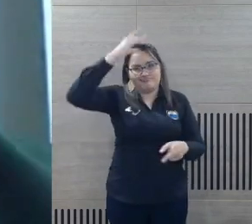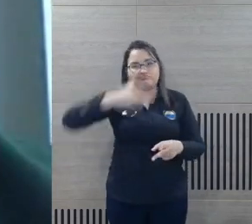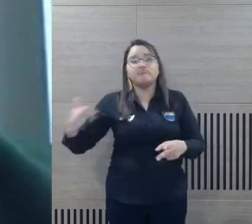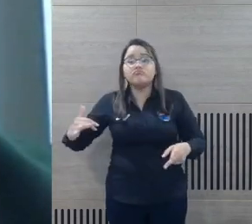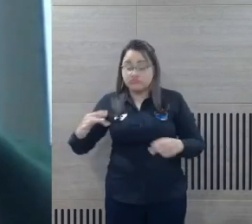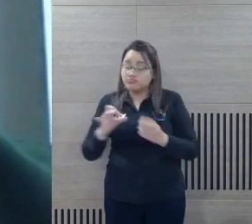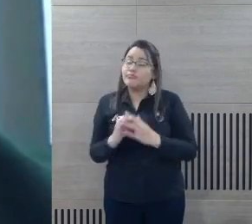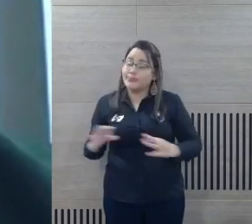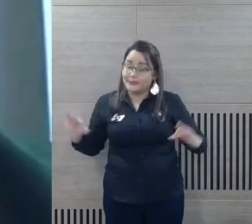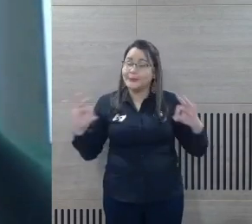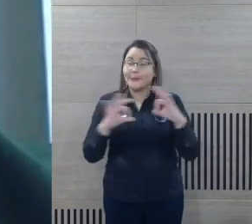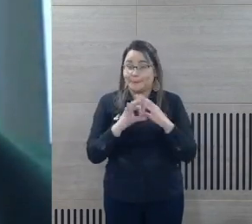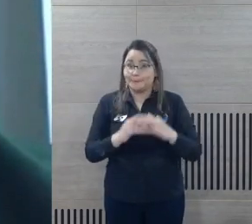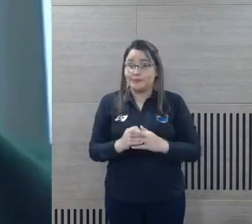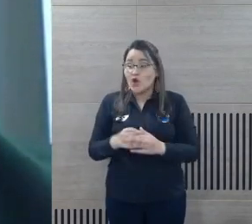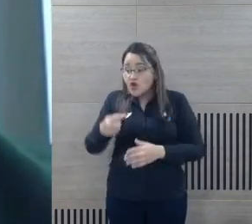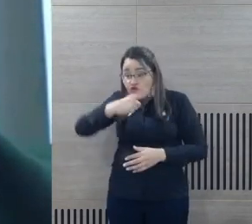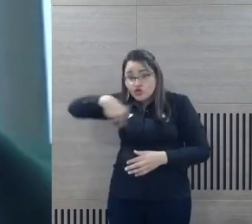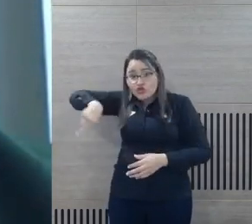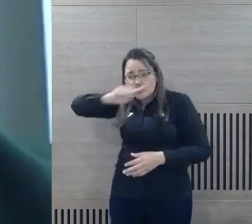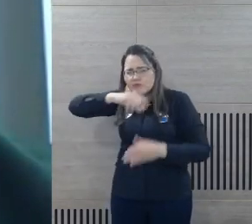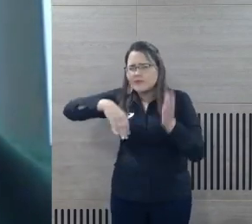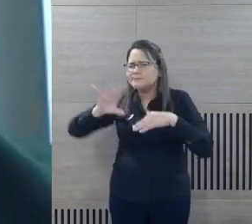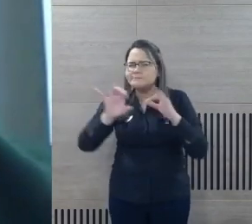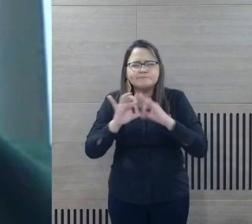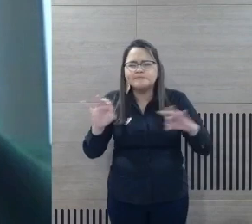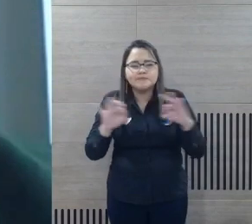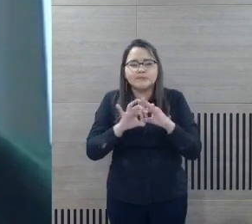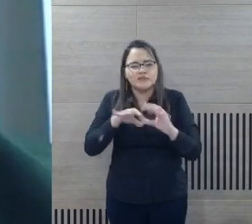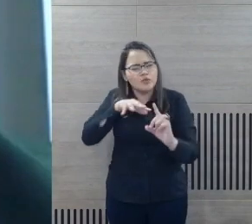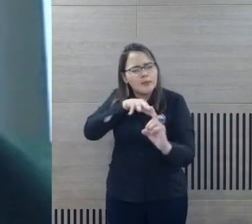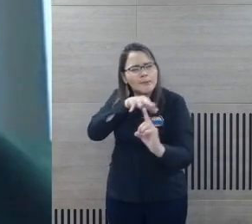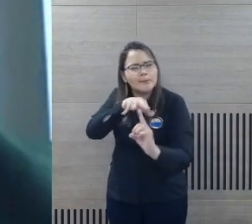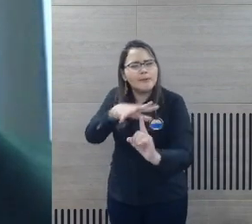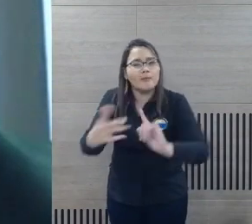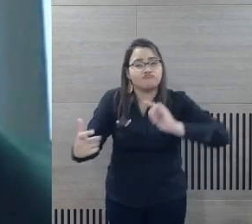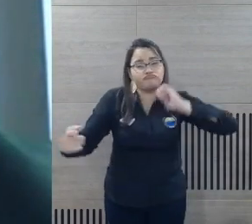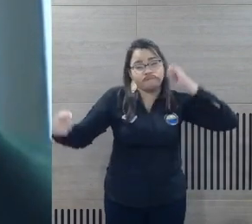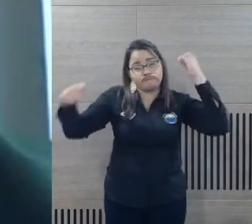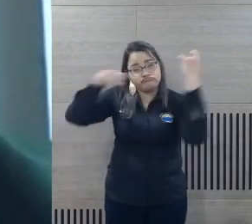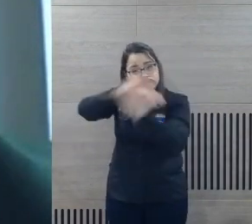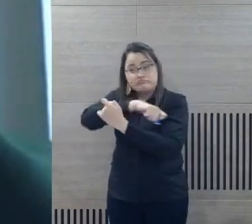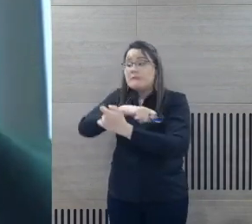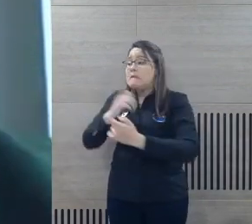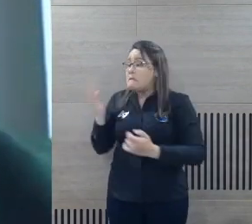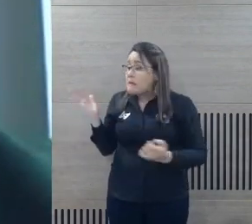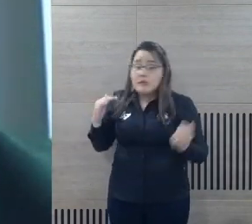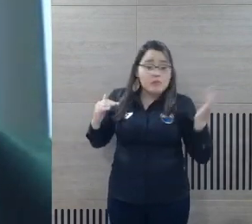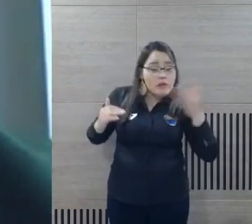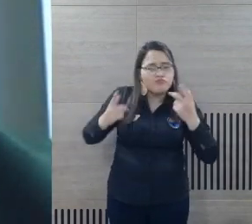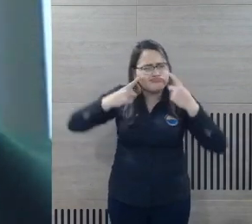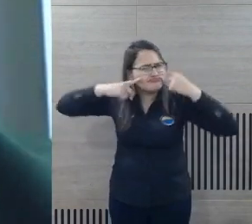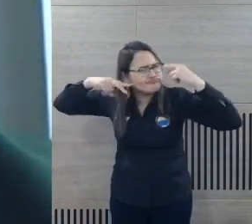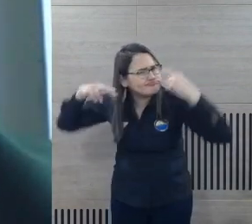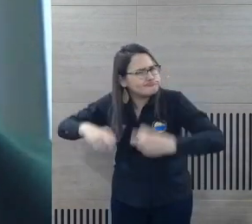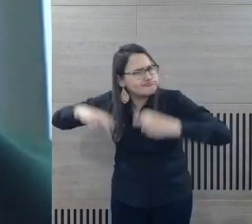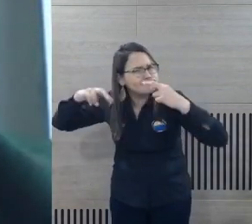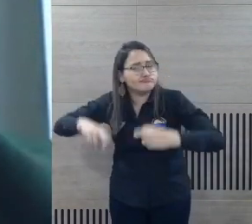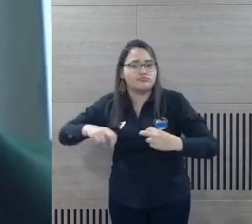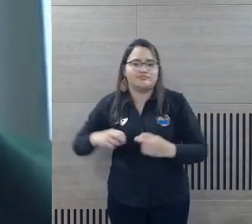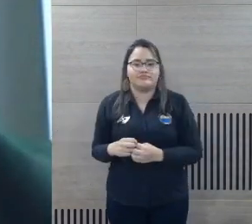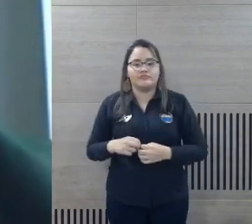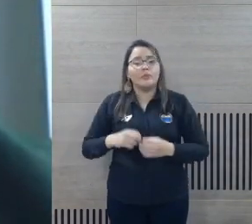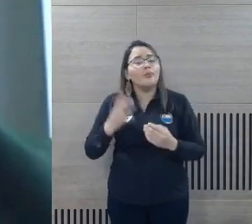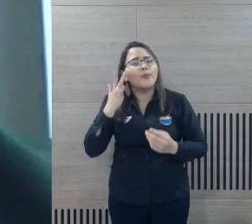los que investiguemos. Solo de esta manera se puede generar un verdadero cambio social que la humanidad exige